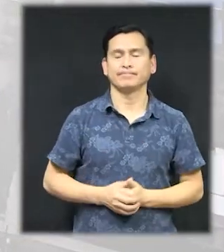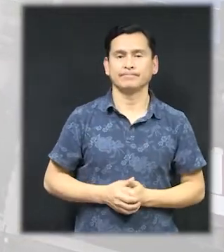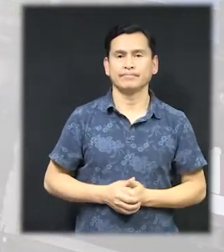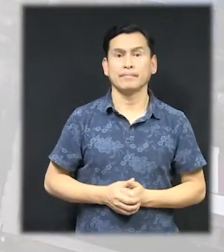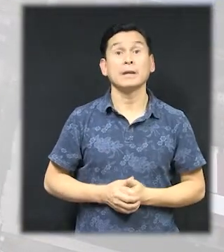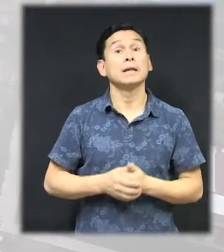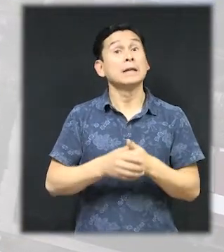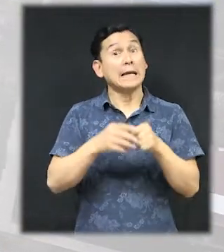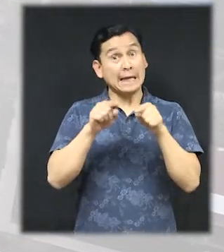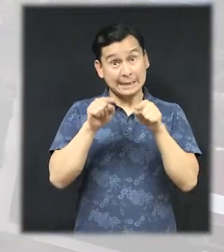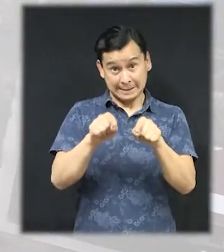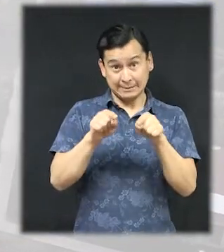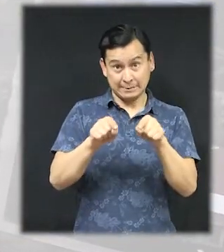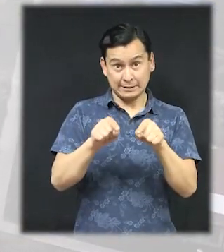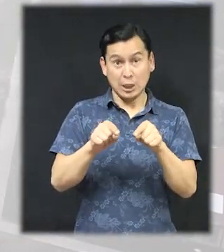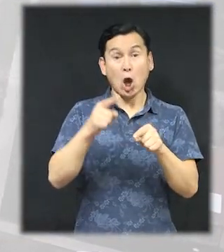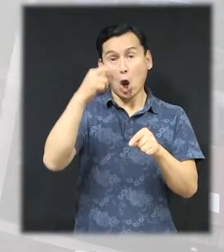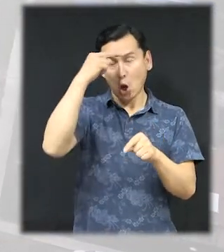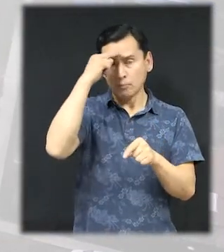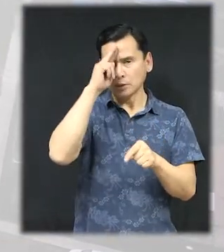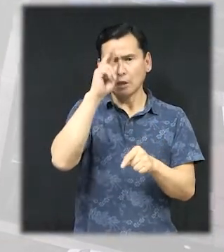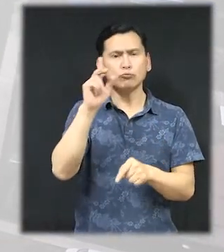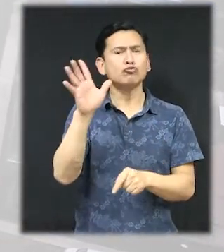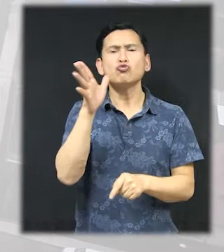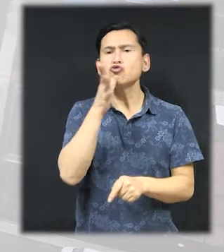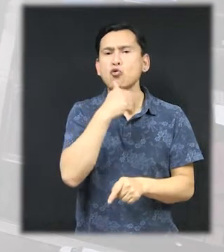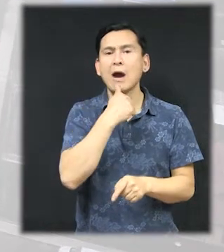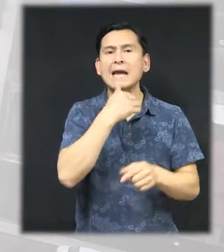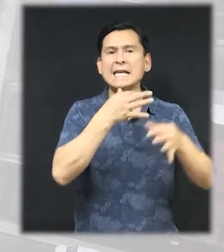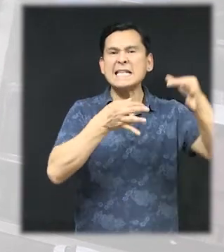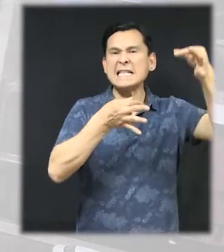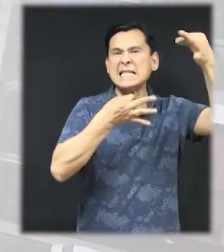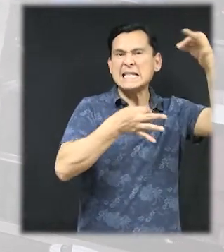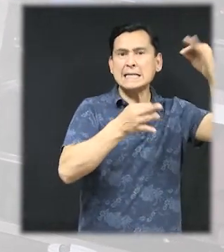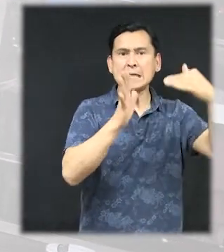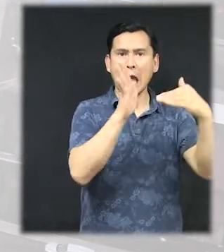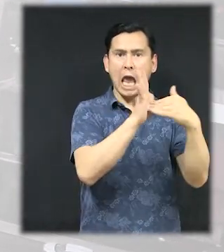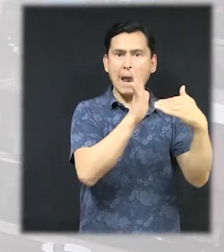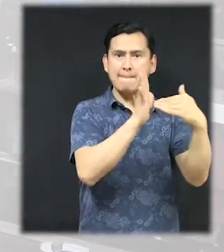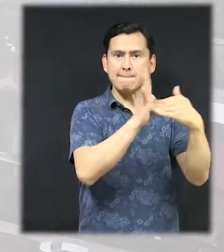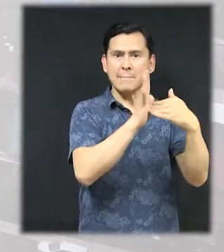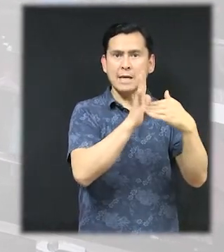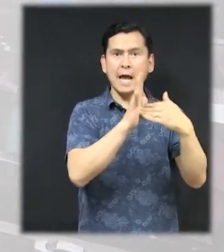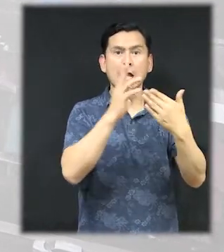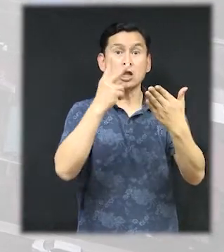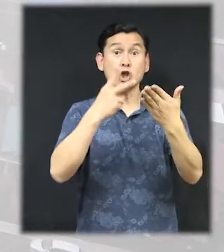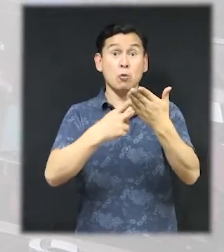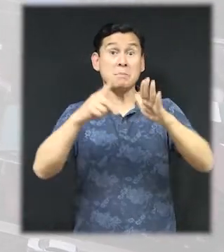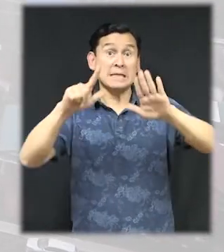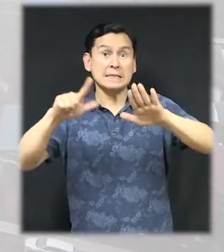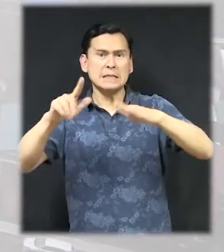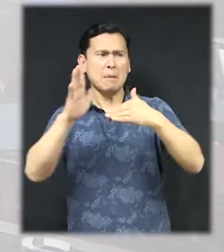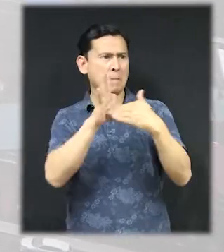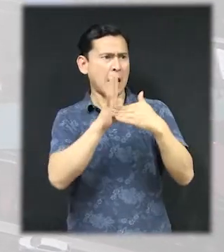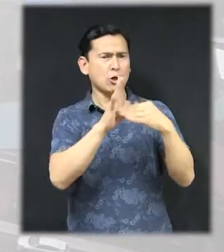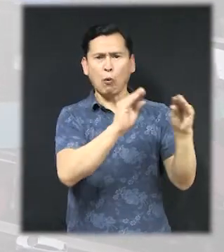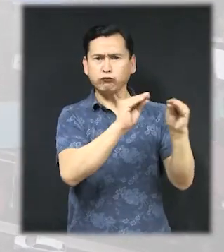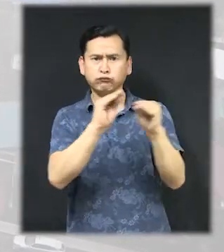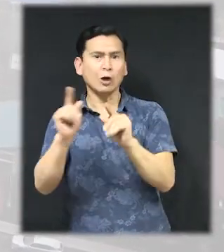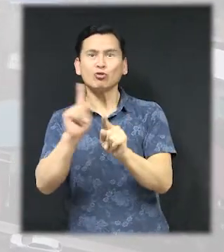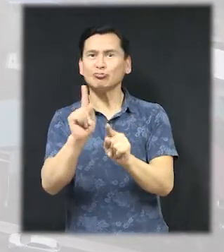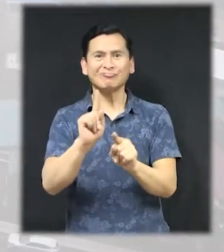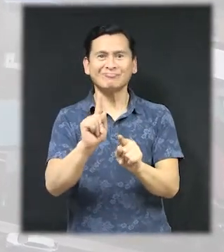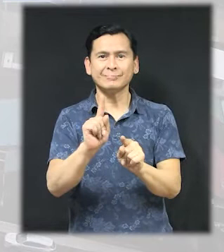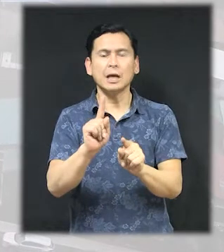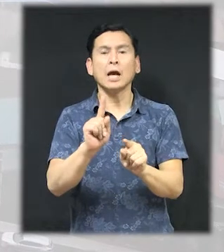que esperan por una cirugía. Tanto es así que el hospital no tiene lista de espera pendiente del